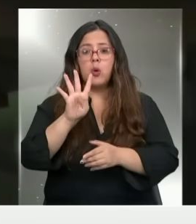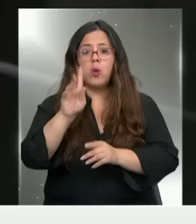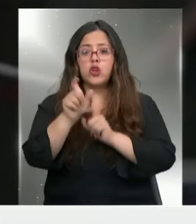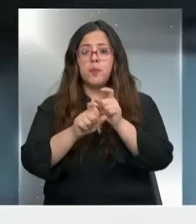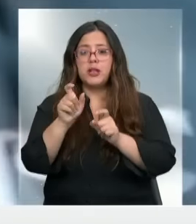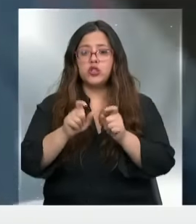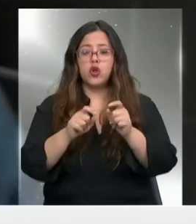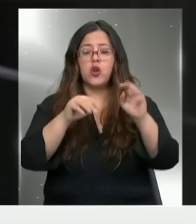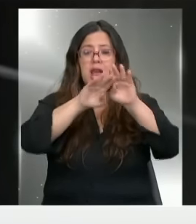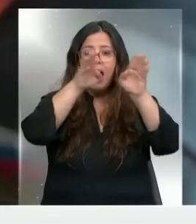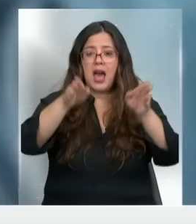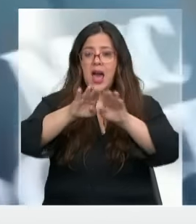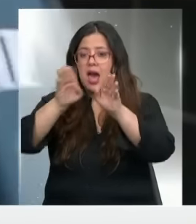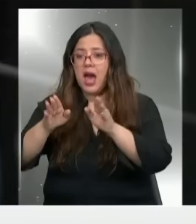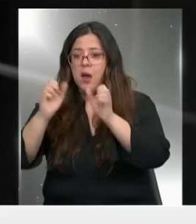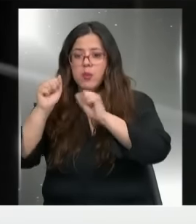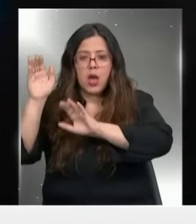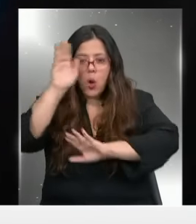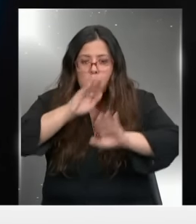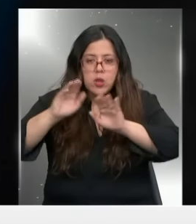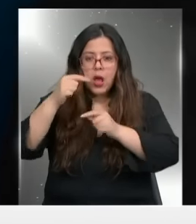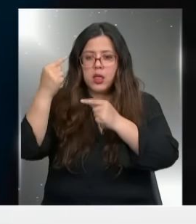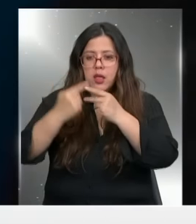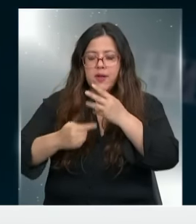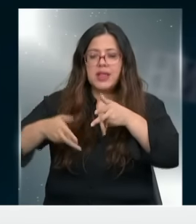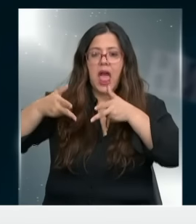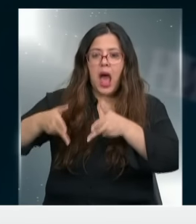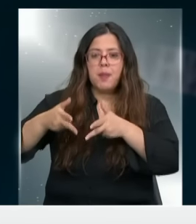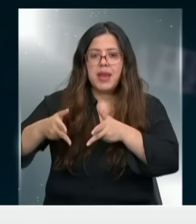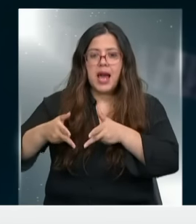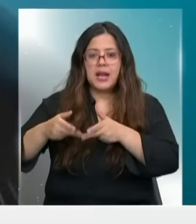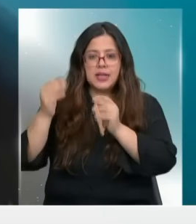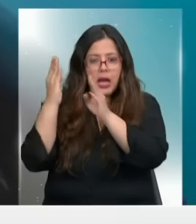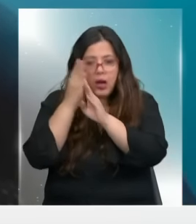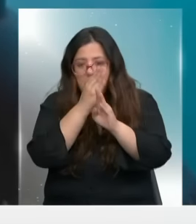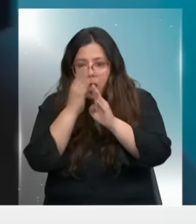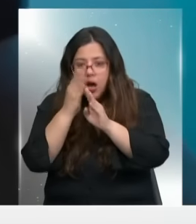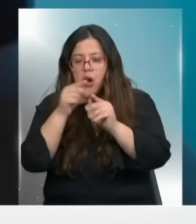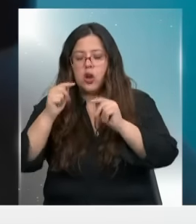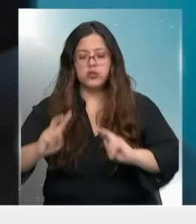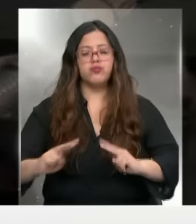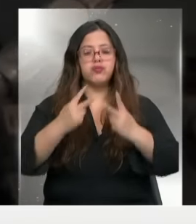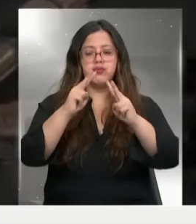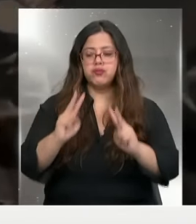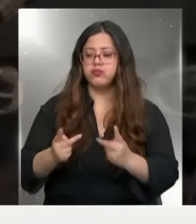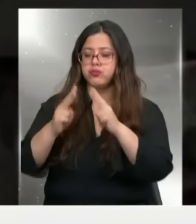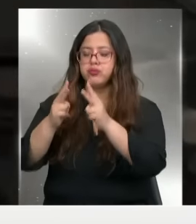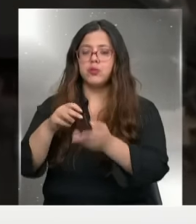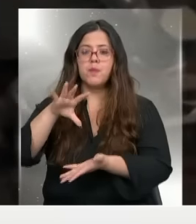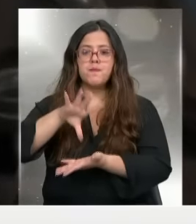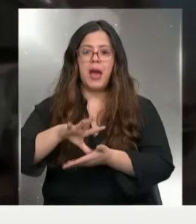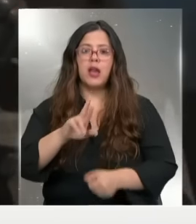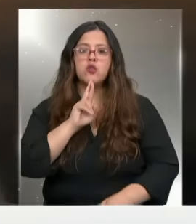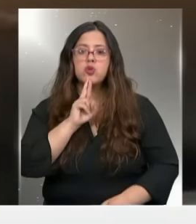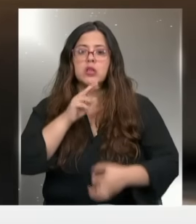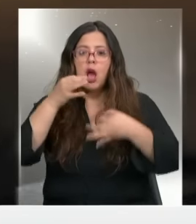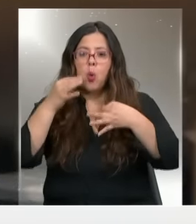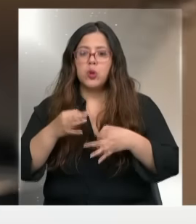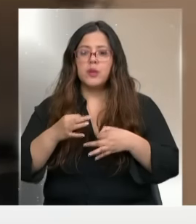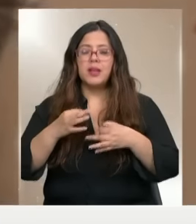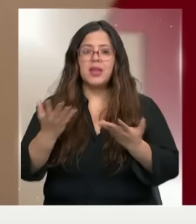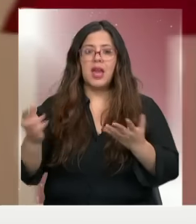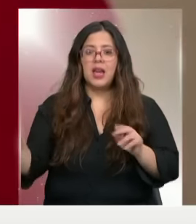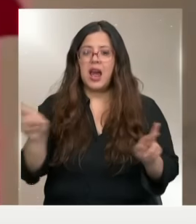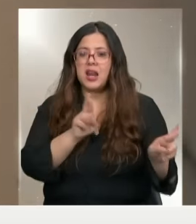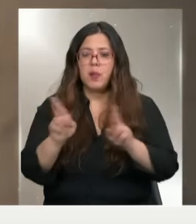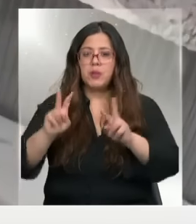por módulo y permiten protegerse de varias amenazas, guaridas que por estos días son construidas en masa por Rusia en respuesta al aumento en